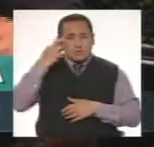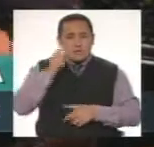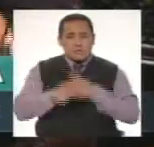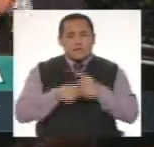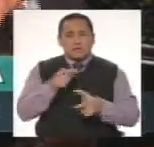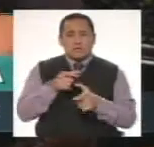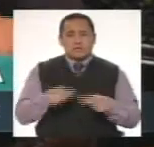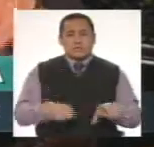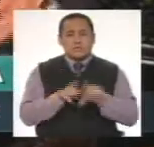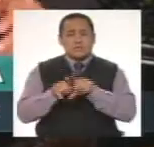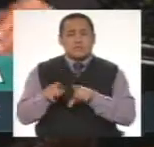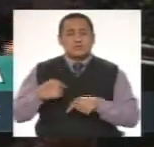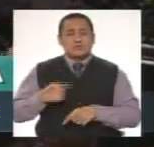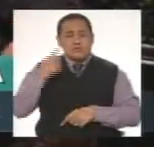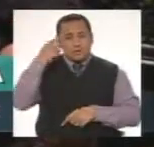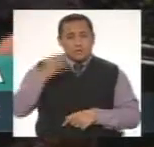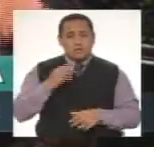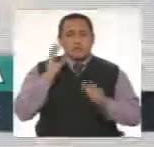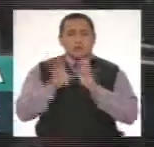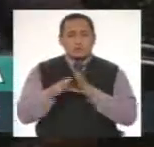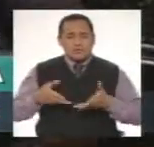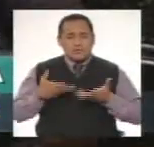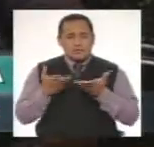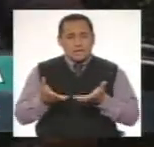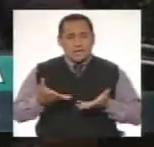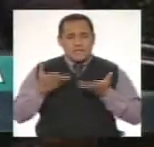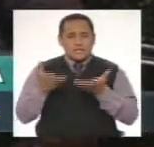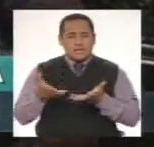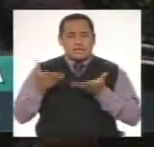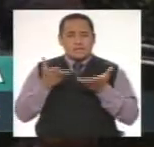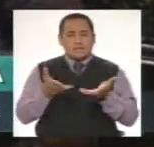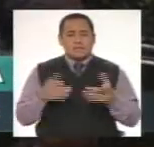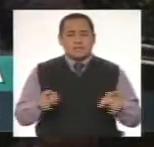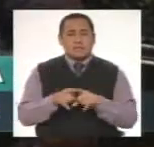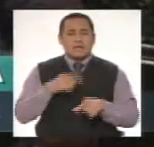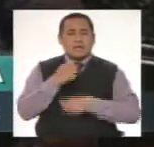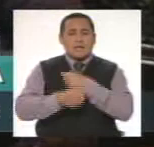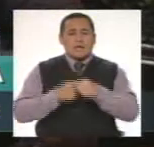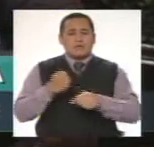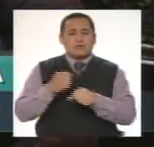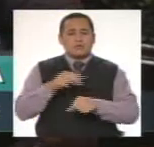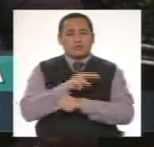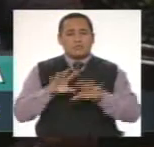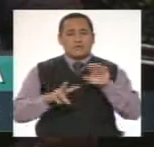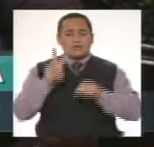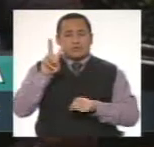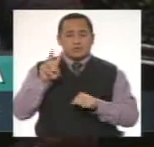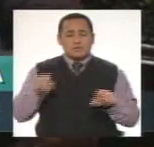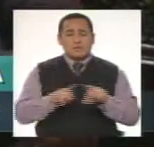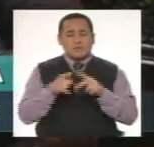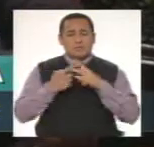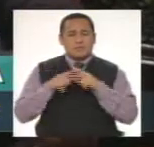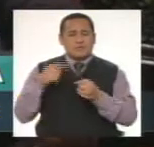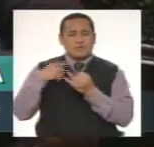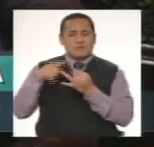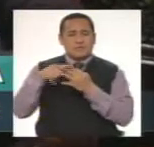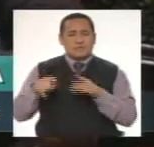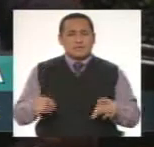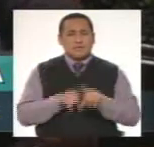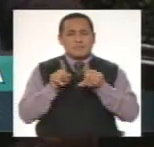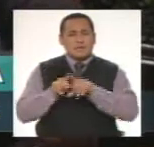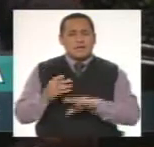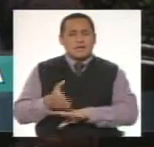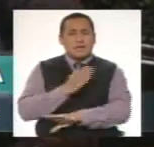que esto debe quedarse, debe institucionalizarse. El año 2012 empezamos con 671 millones de soles, un programa